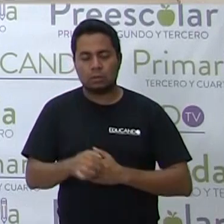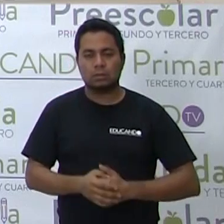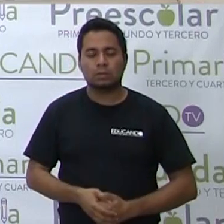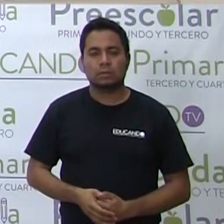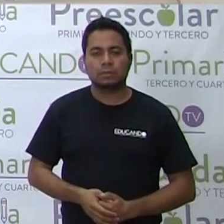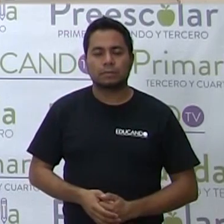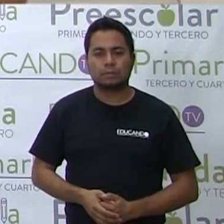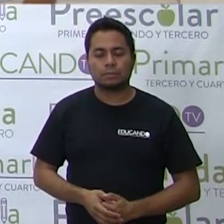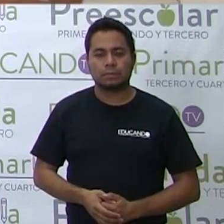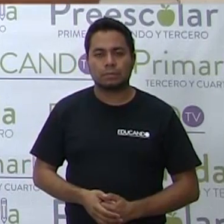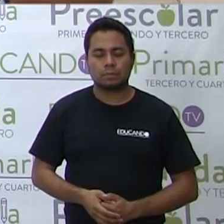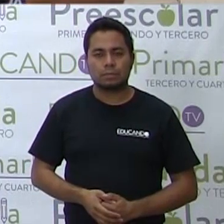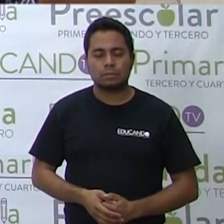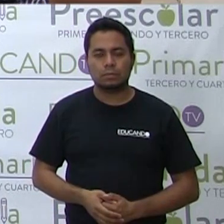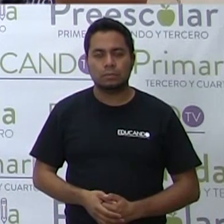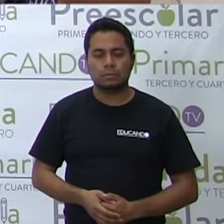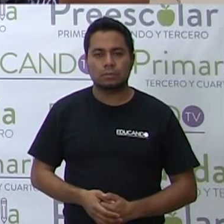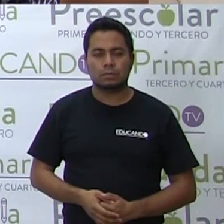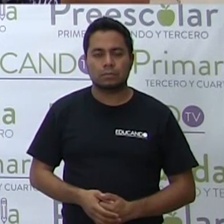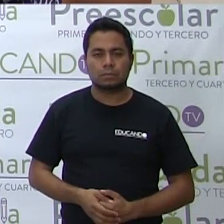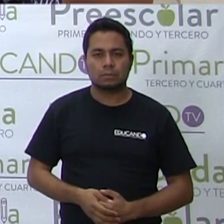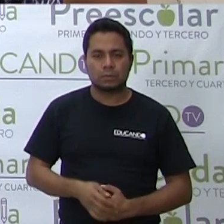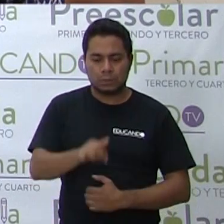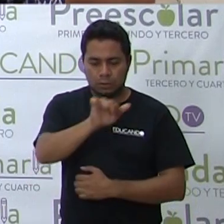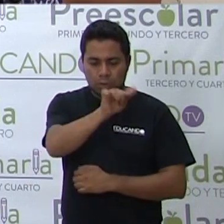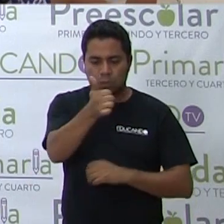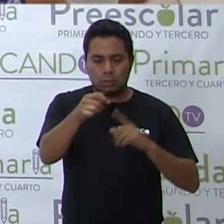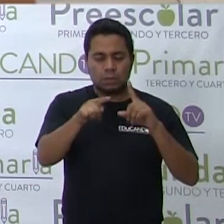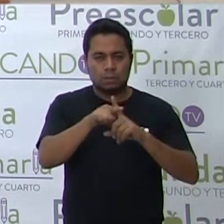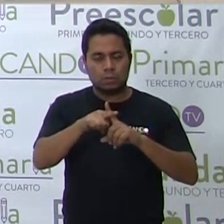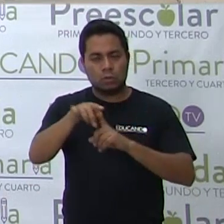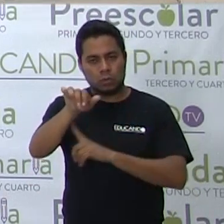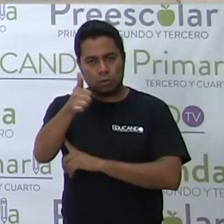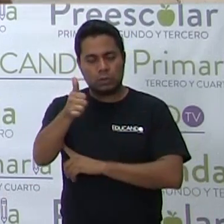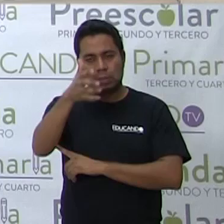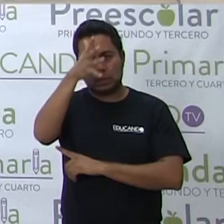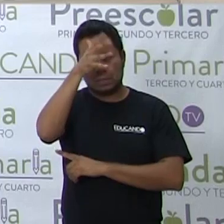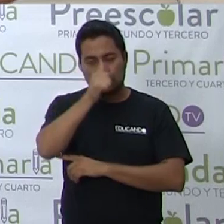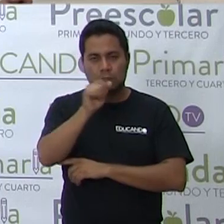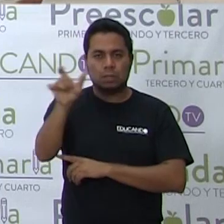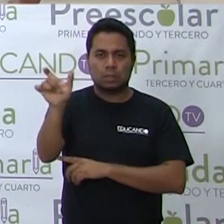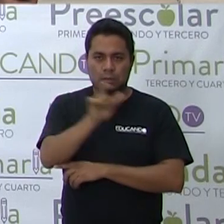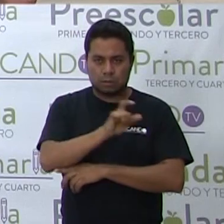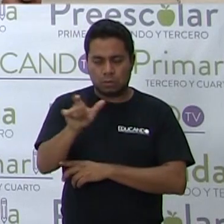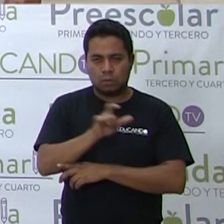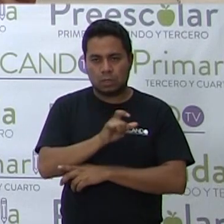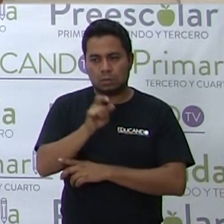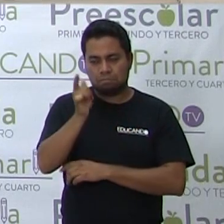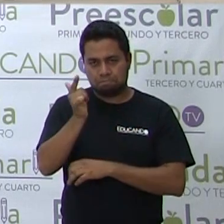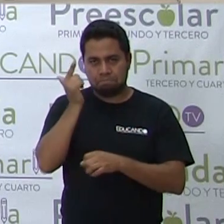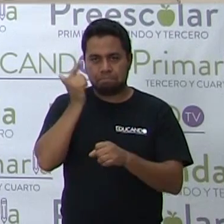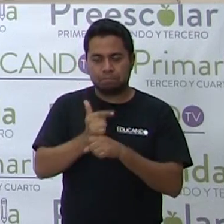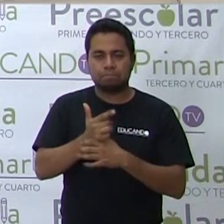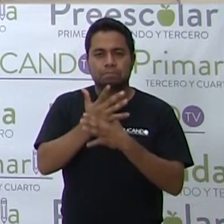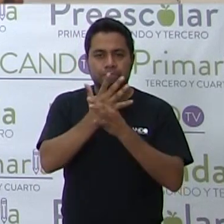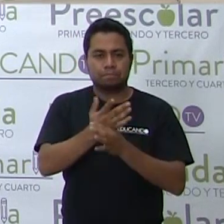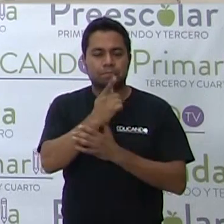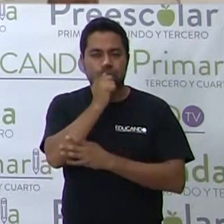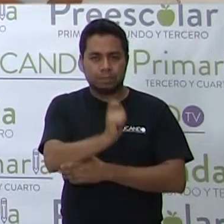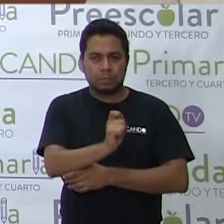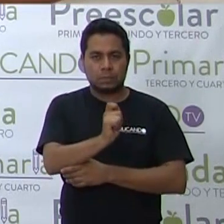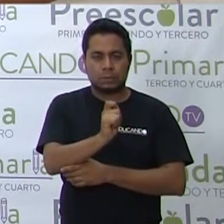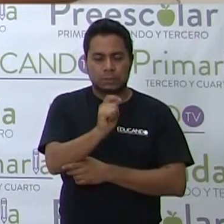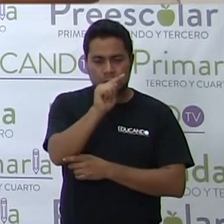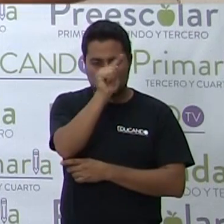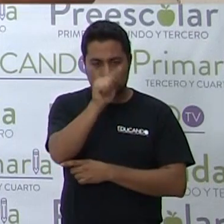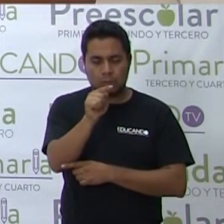cuadrado 11 cu 11 * 11 recordemos que cuando nos el exponente al cuadrado